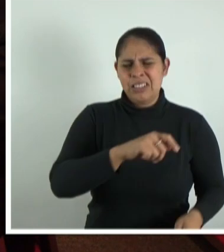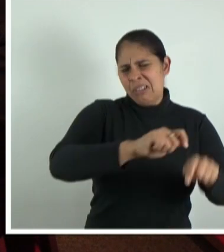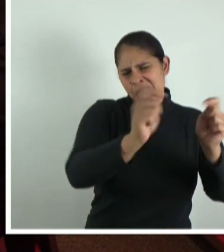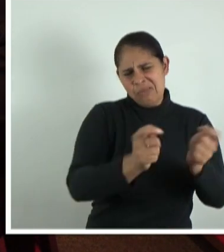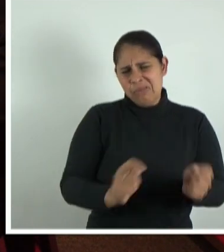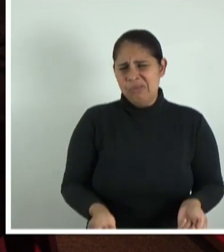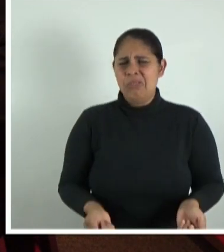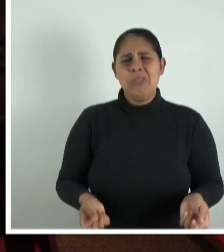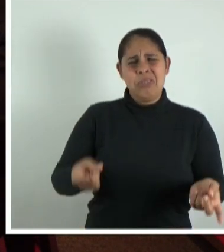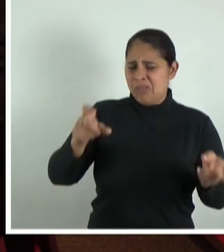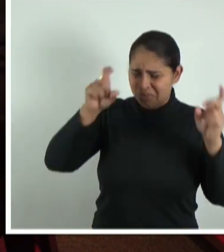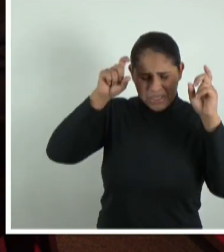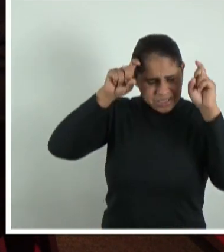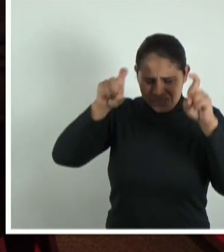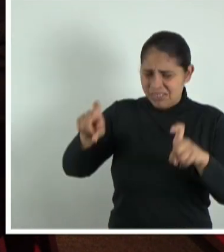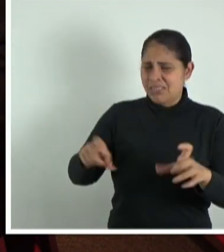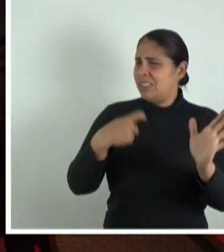como dice el profeta